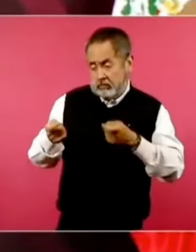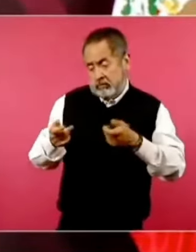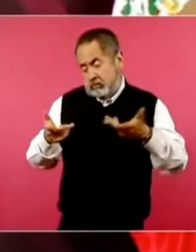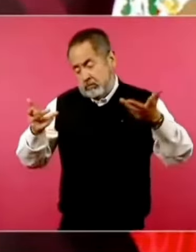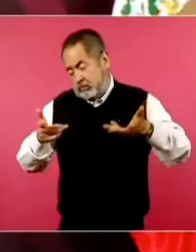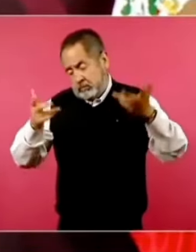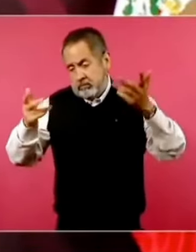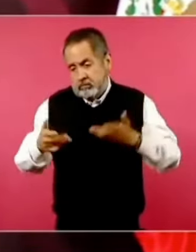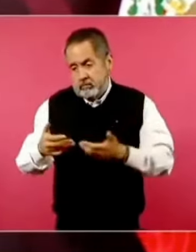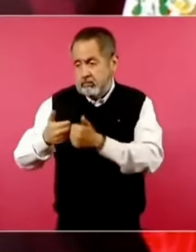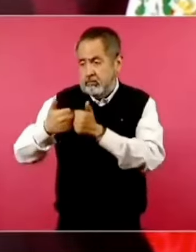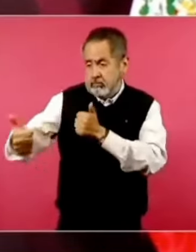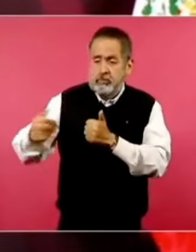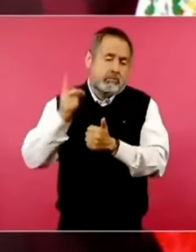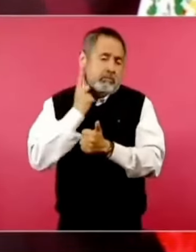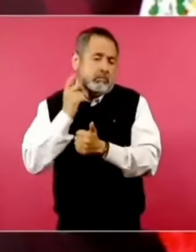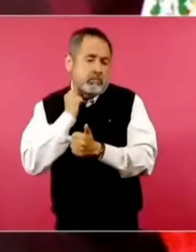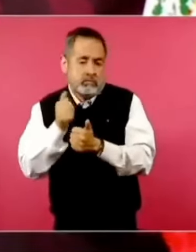división de